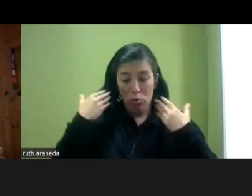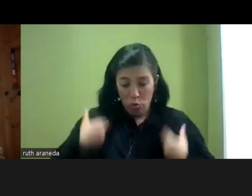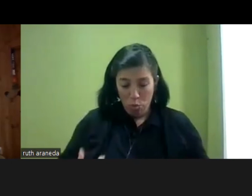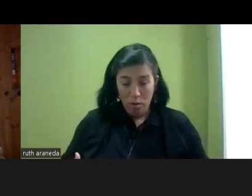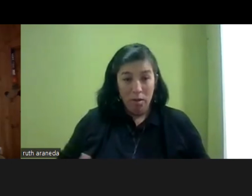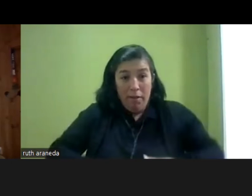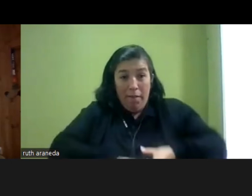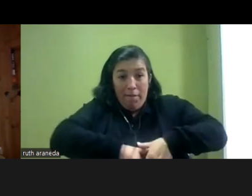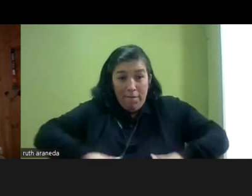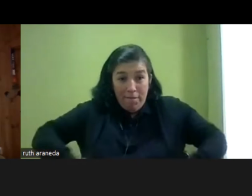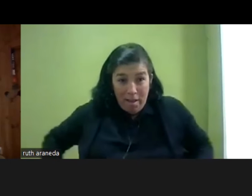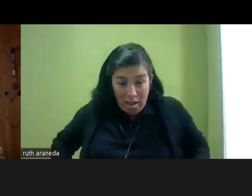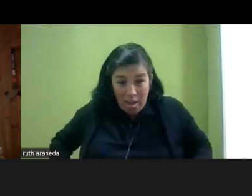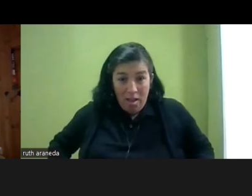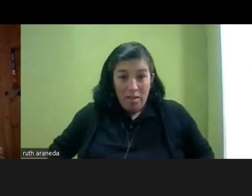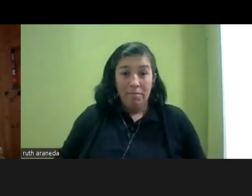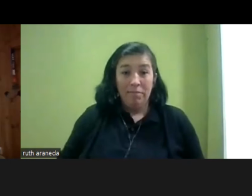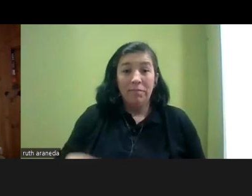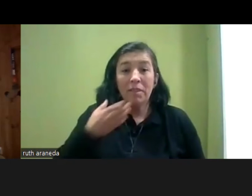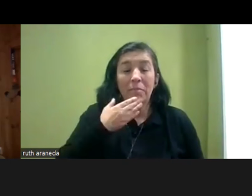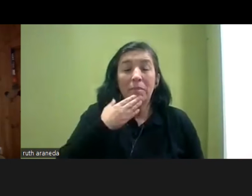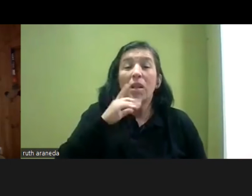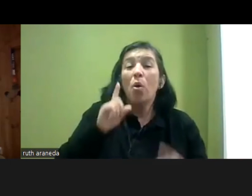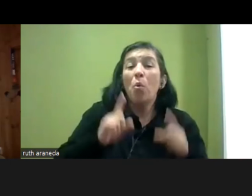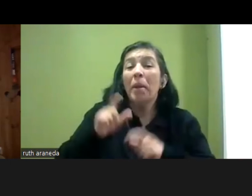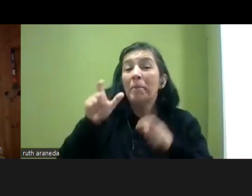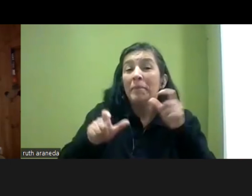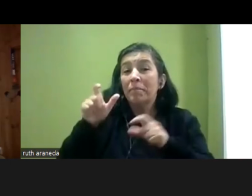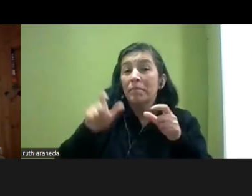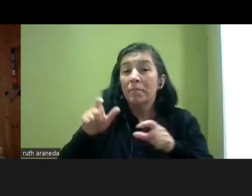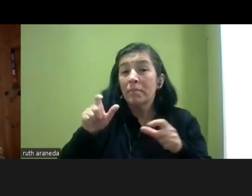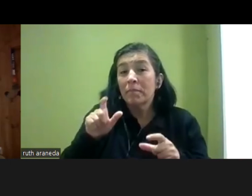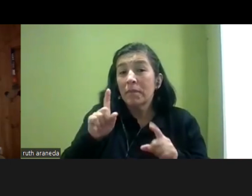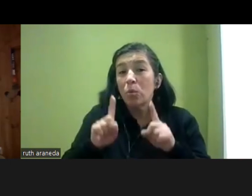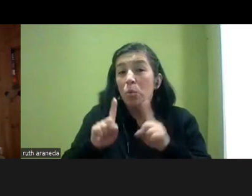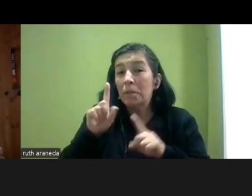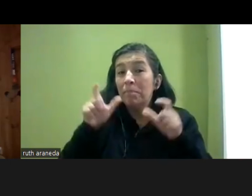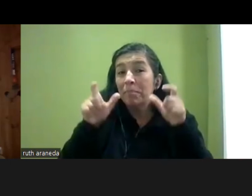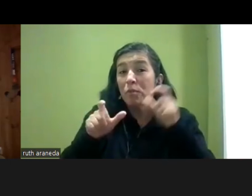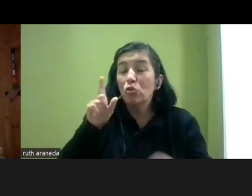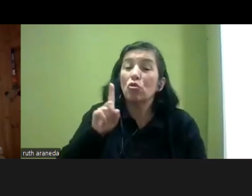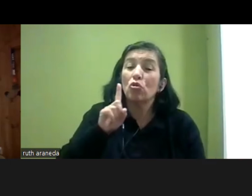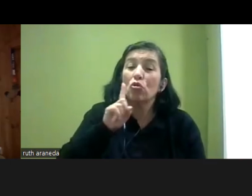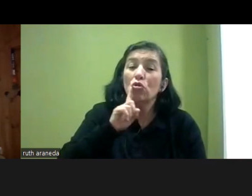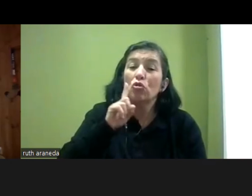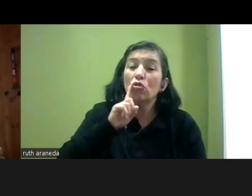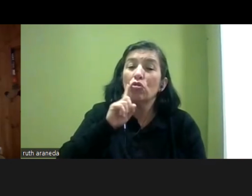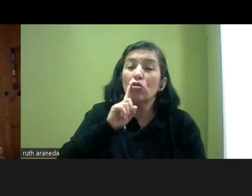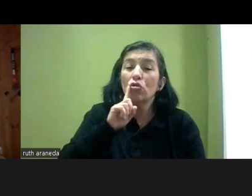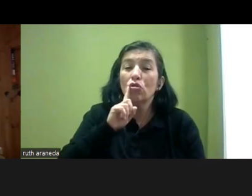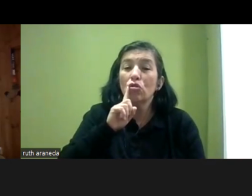faja. Algunos individuos, no todos, algunos individuos además portan o llevan